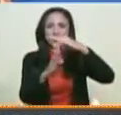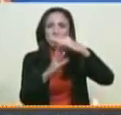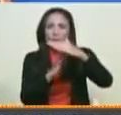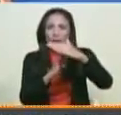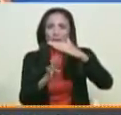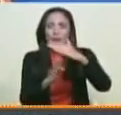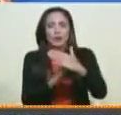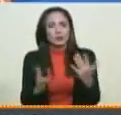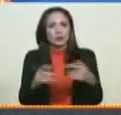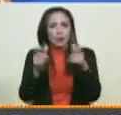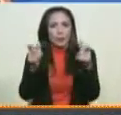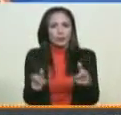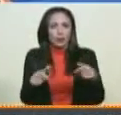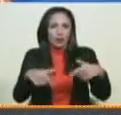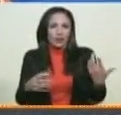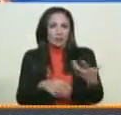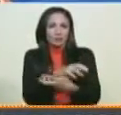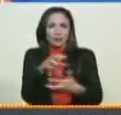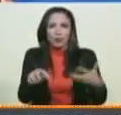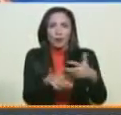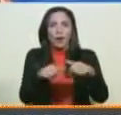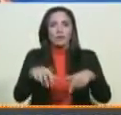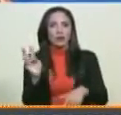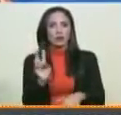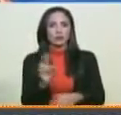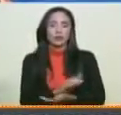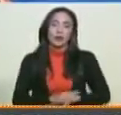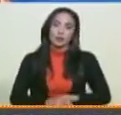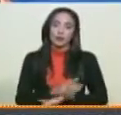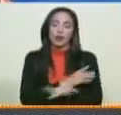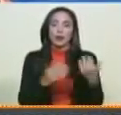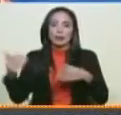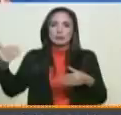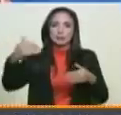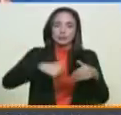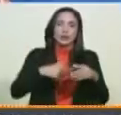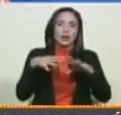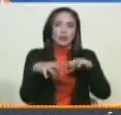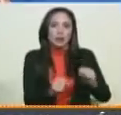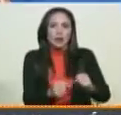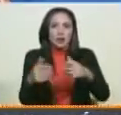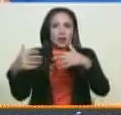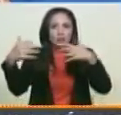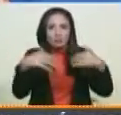voluntario en una crisis humanitaria donde aplique la intervención internacional.